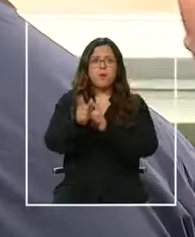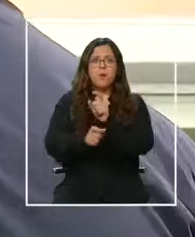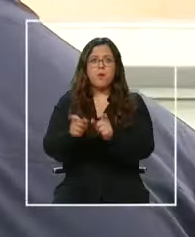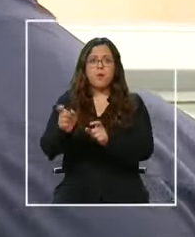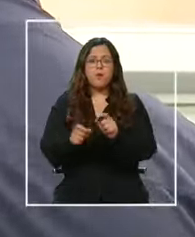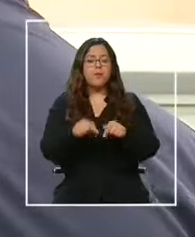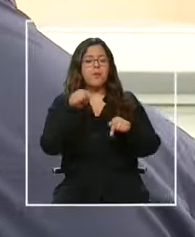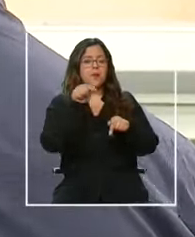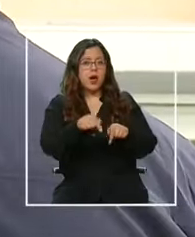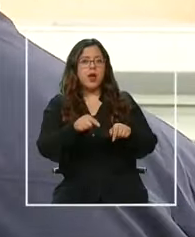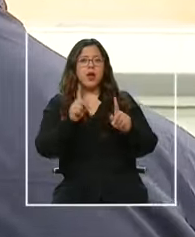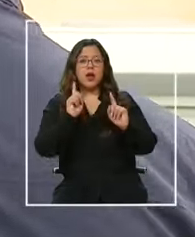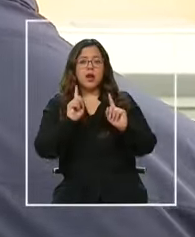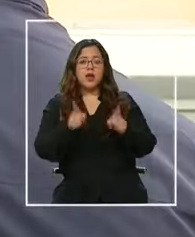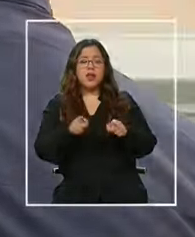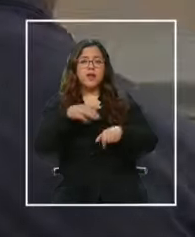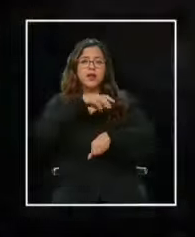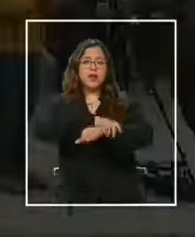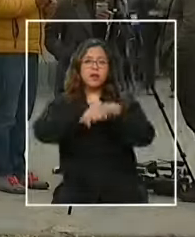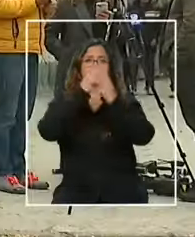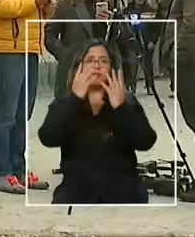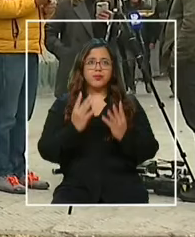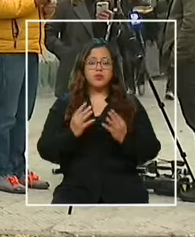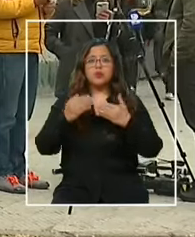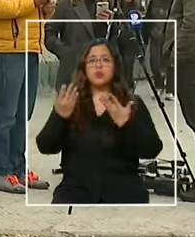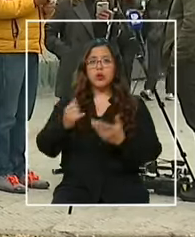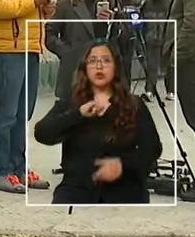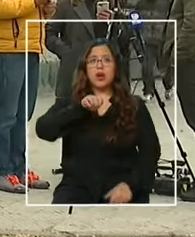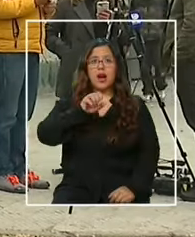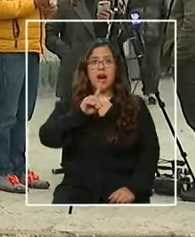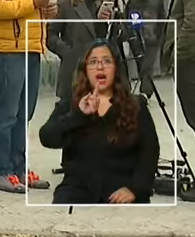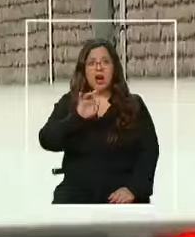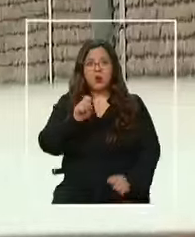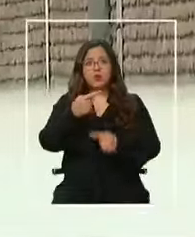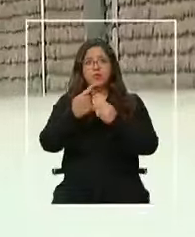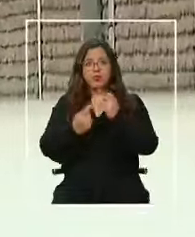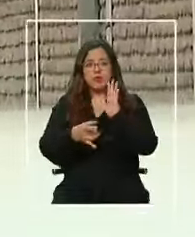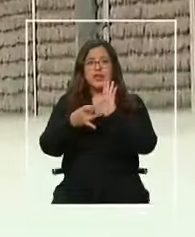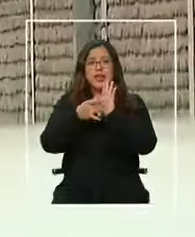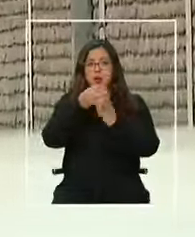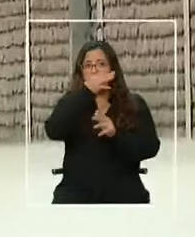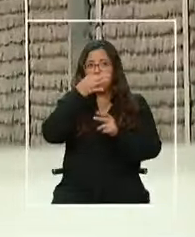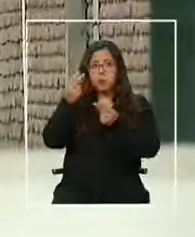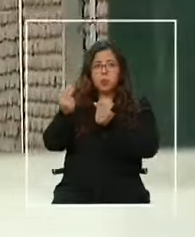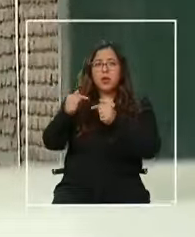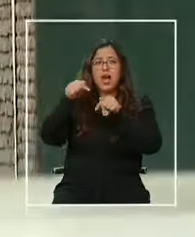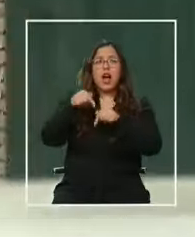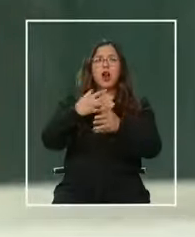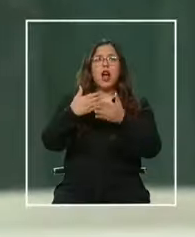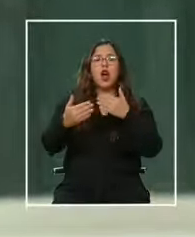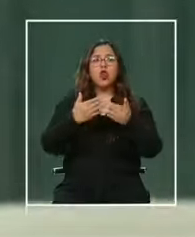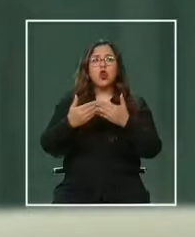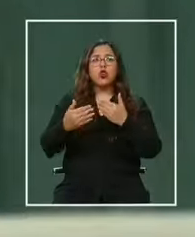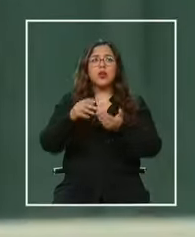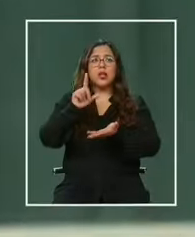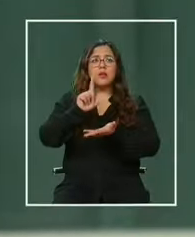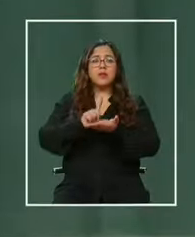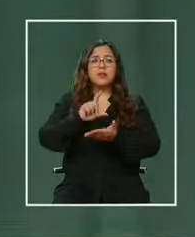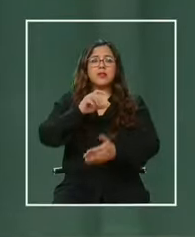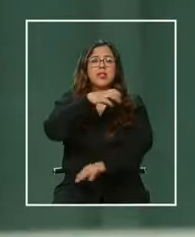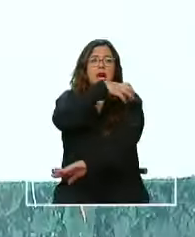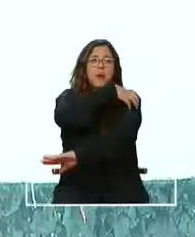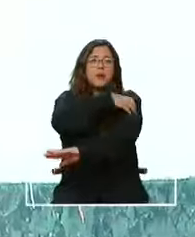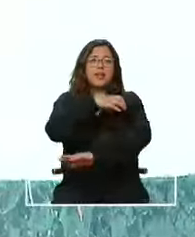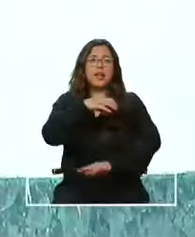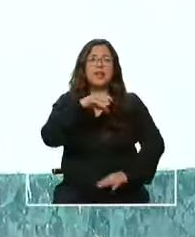Y se va a decretar la prisión preventiva. Por eso Jadue, por diversos delitos de corrupción, se encuentra en el anexo penitenciario Capitán Llaver,